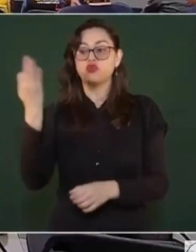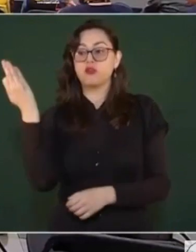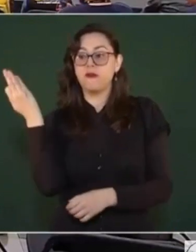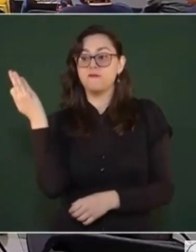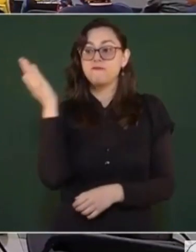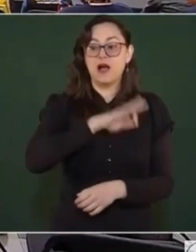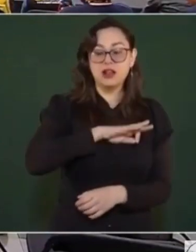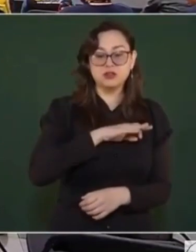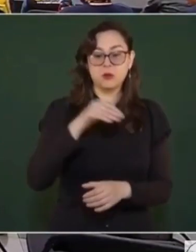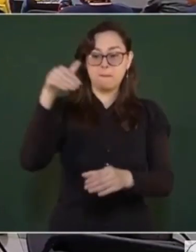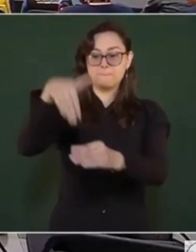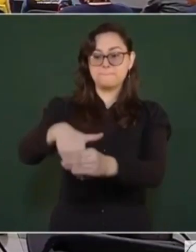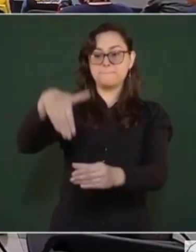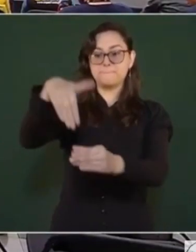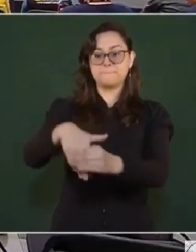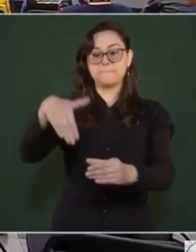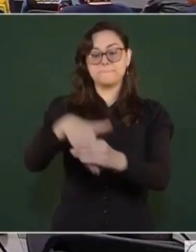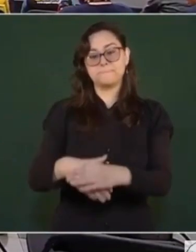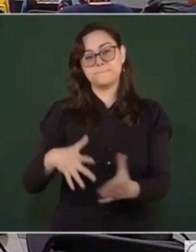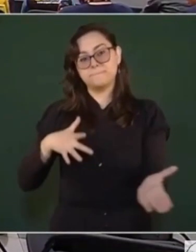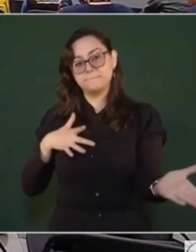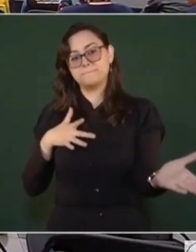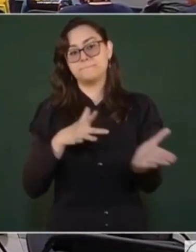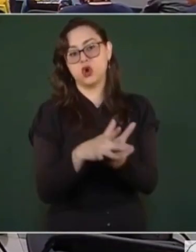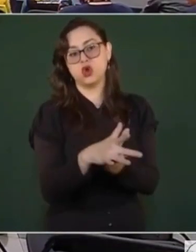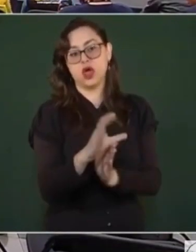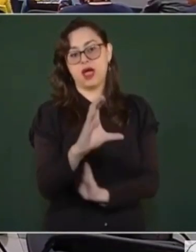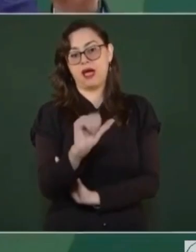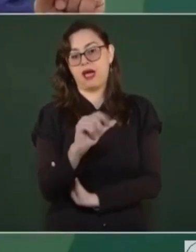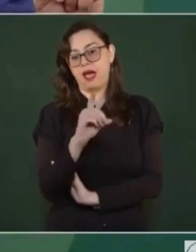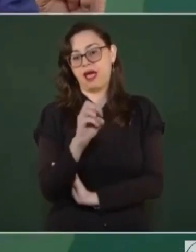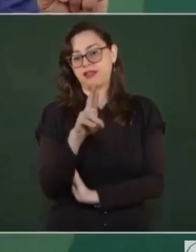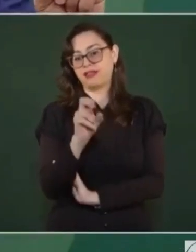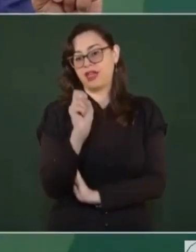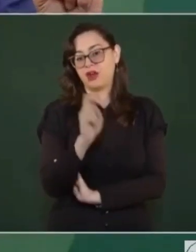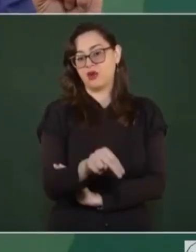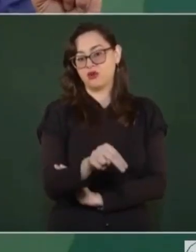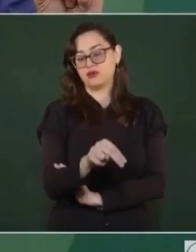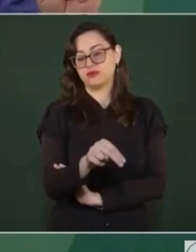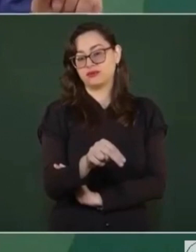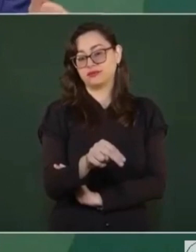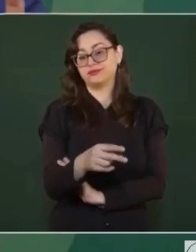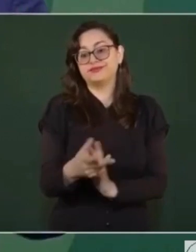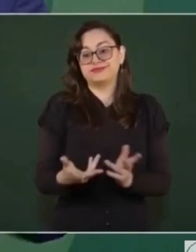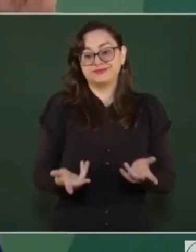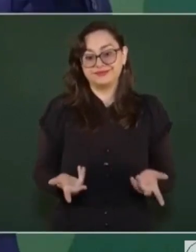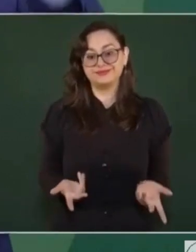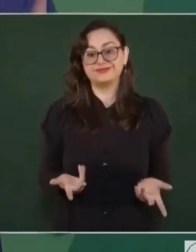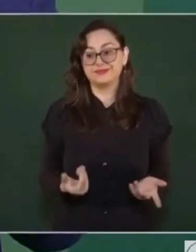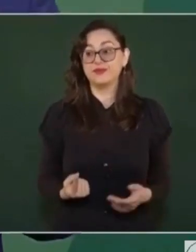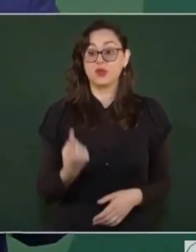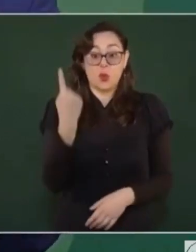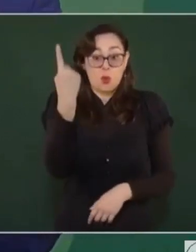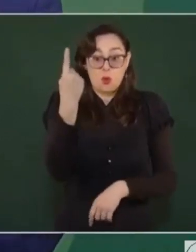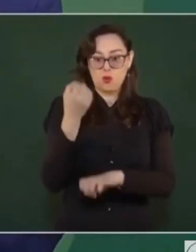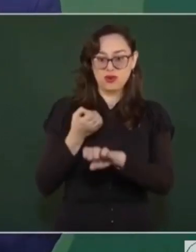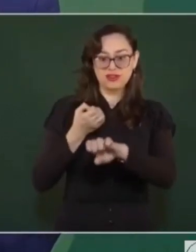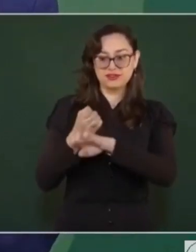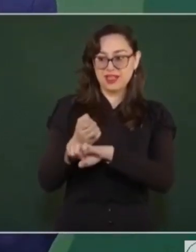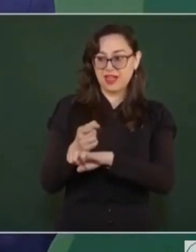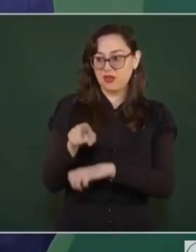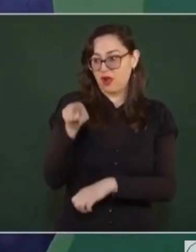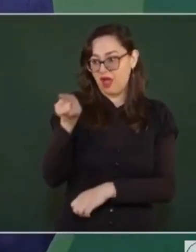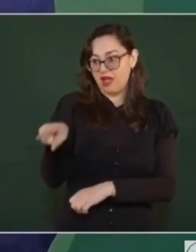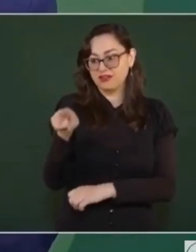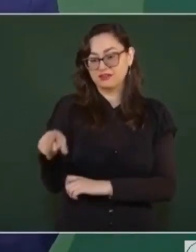240,000 solo con ese operativo en un estado,